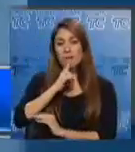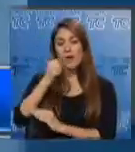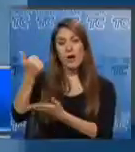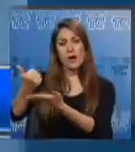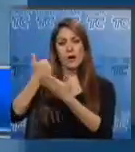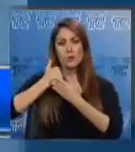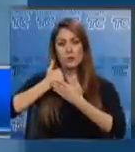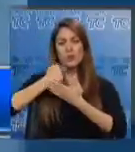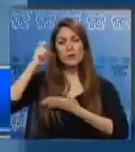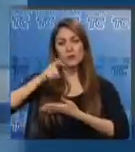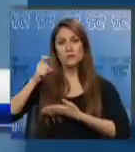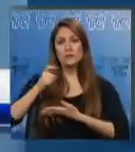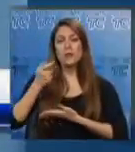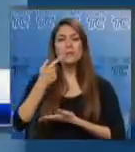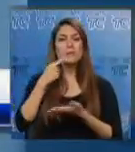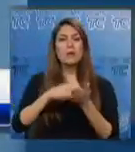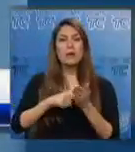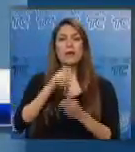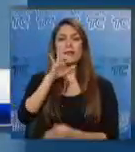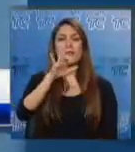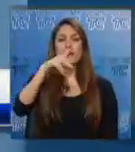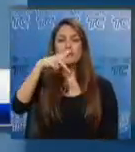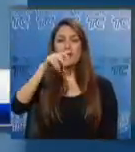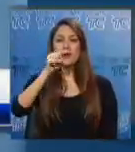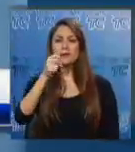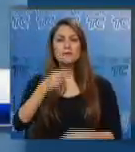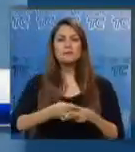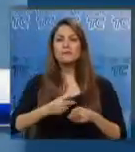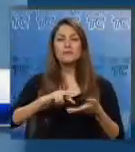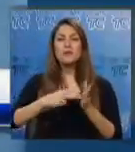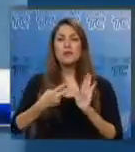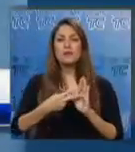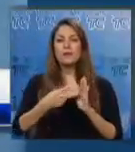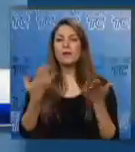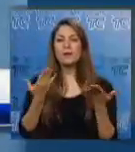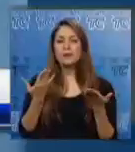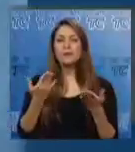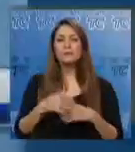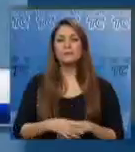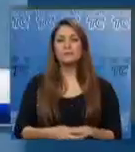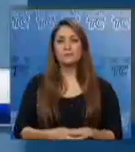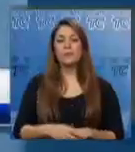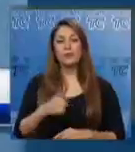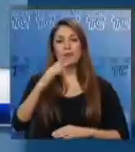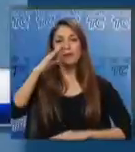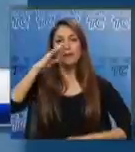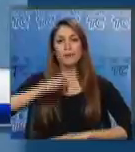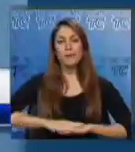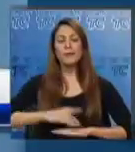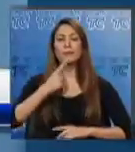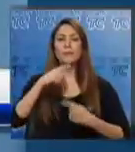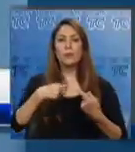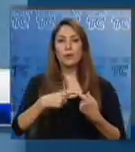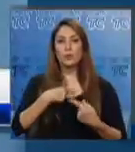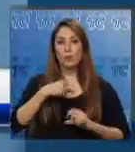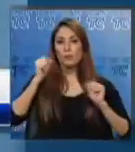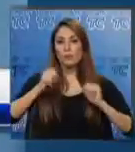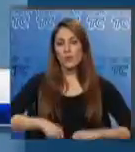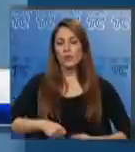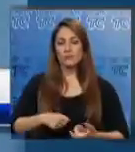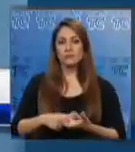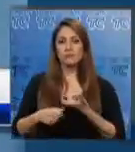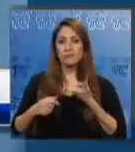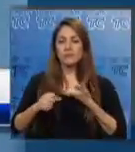Unidos para que se le conceda TPS a los ecuatorianos. TPS sí es un alivio migratorio. Es un